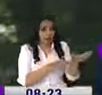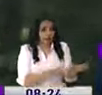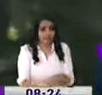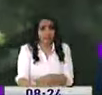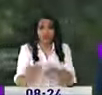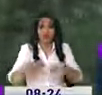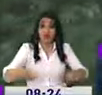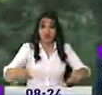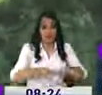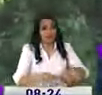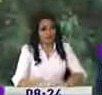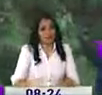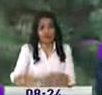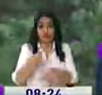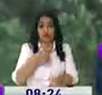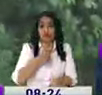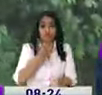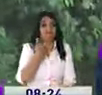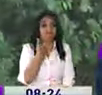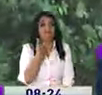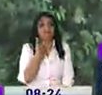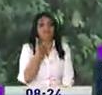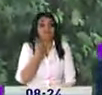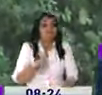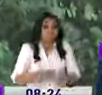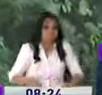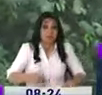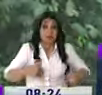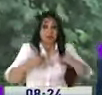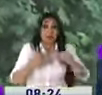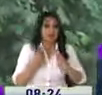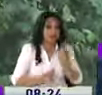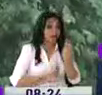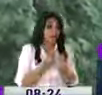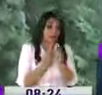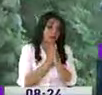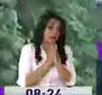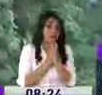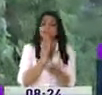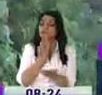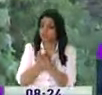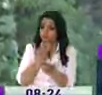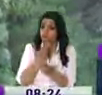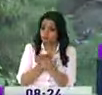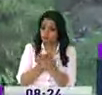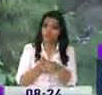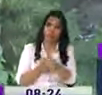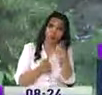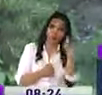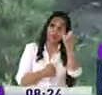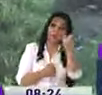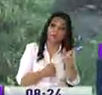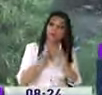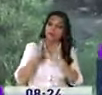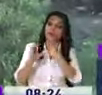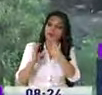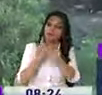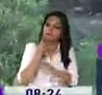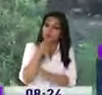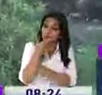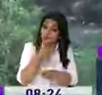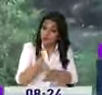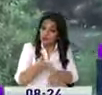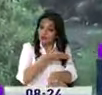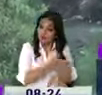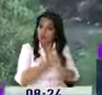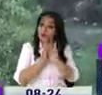terreno y estoy en la calle. Así es que, por muchas favor, gracias. Vamos a hablar con otra de las moradoras, porque me decían que ustedes hicieron la petición a